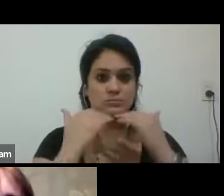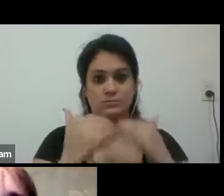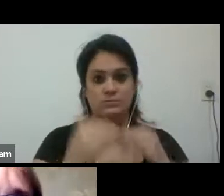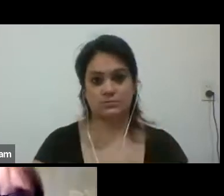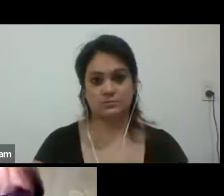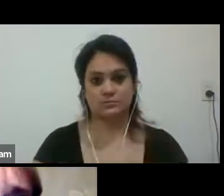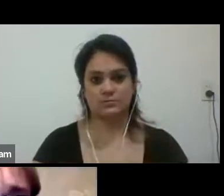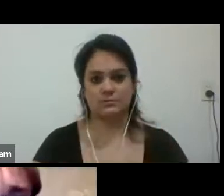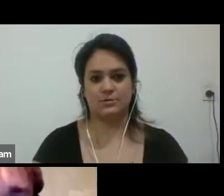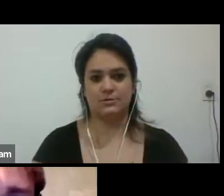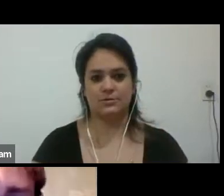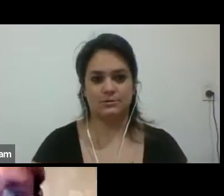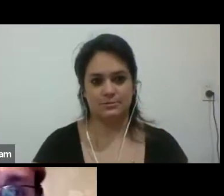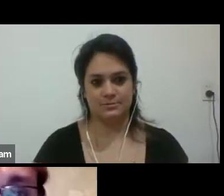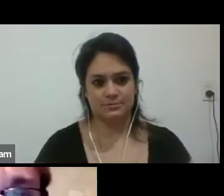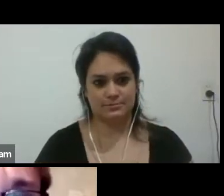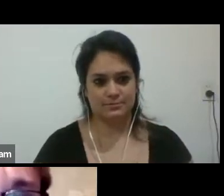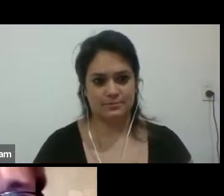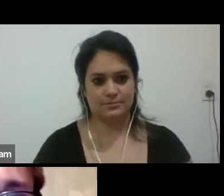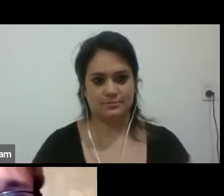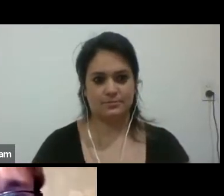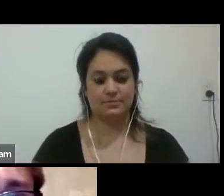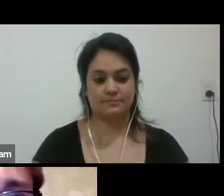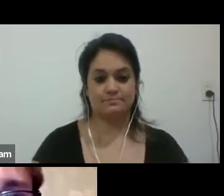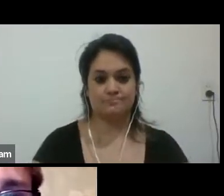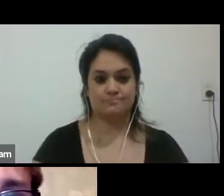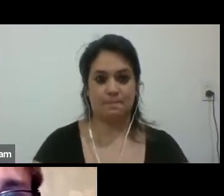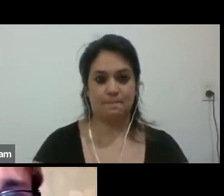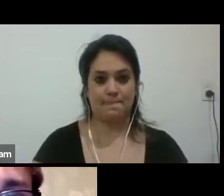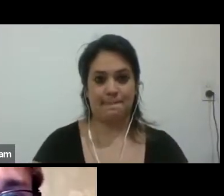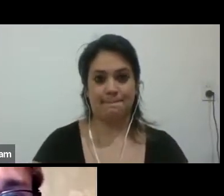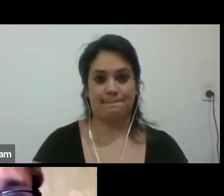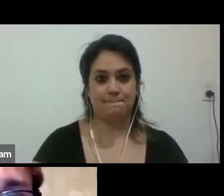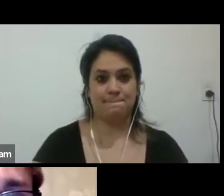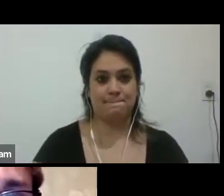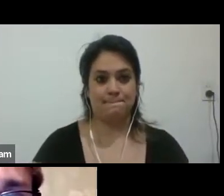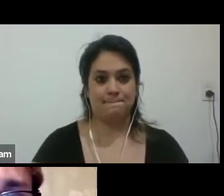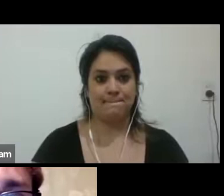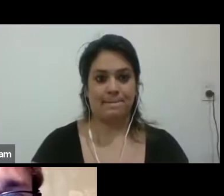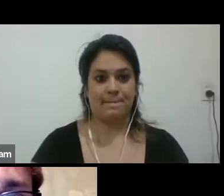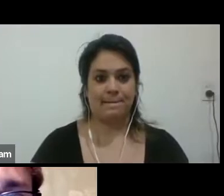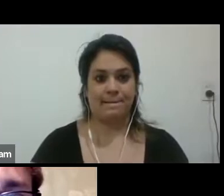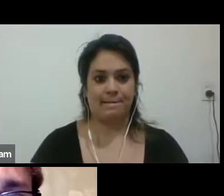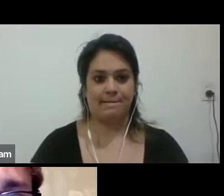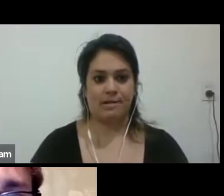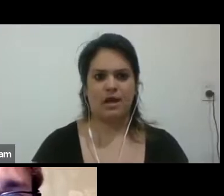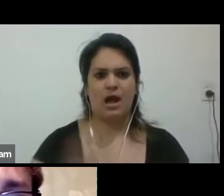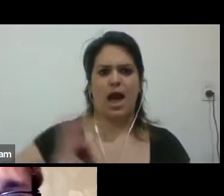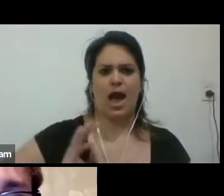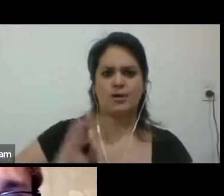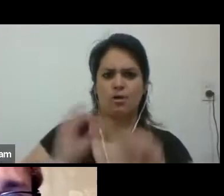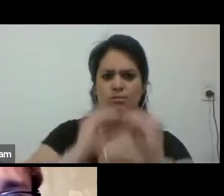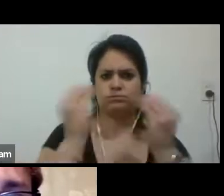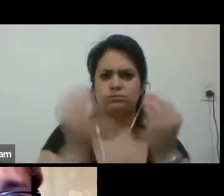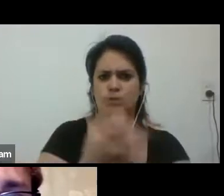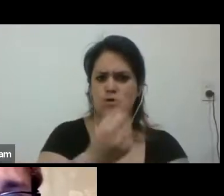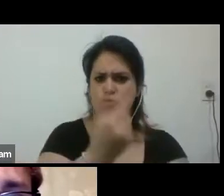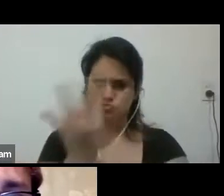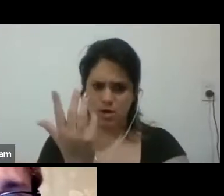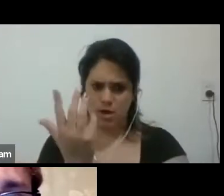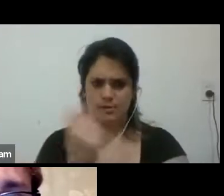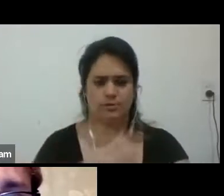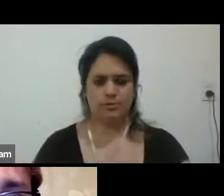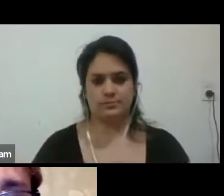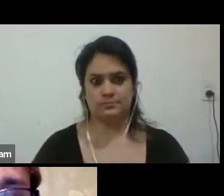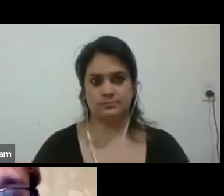mudas interpretarlo a través de ellos entendernos disco me dicen cuántos años son las carreras cuántos años dura la